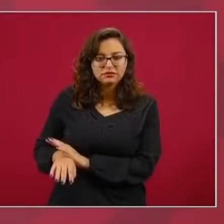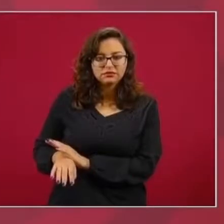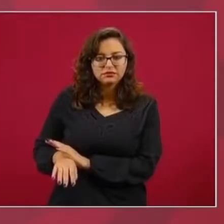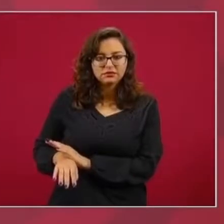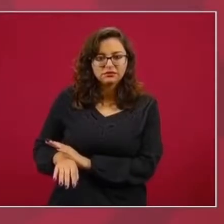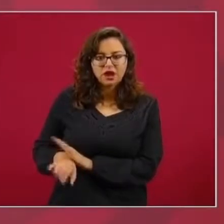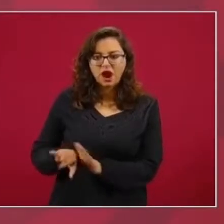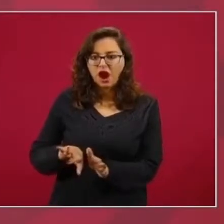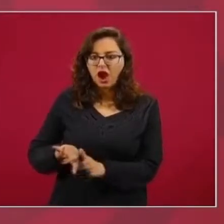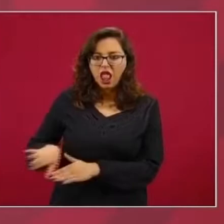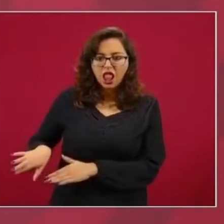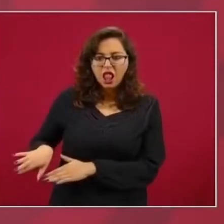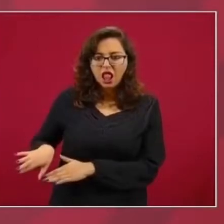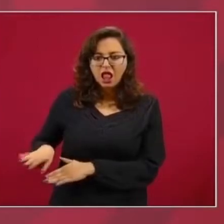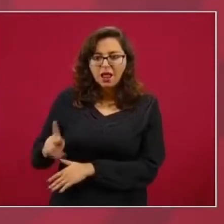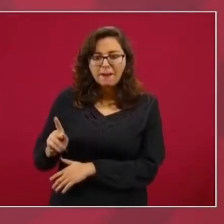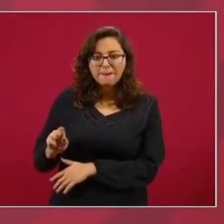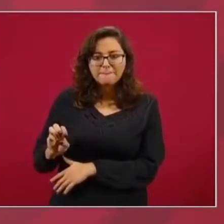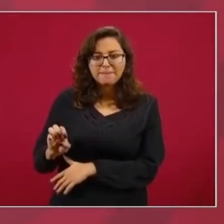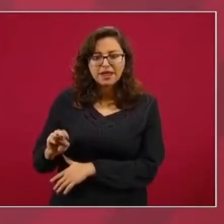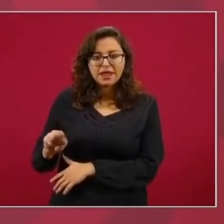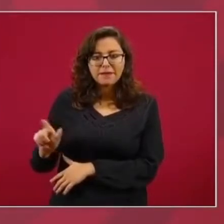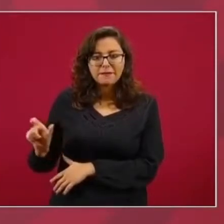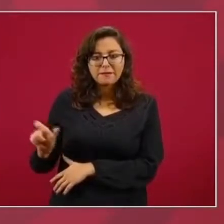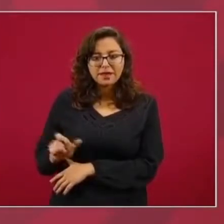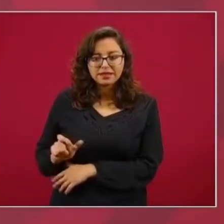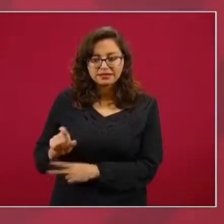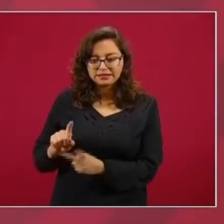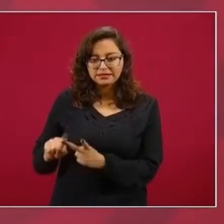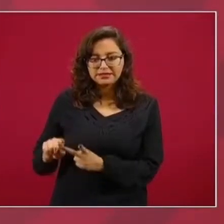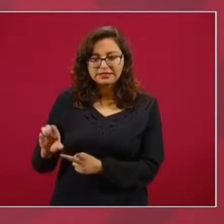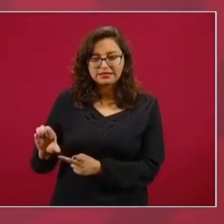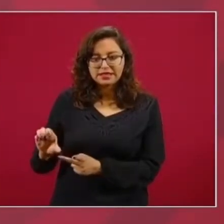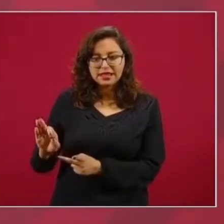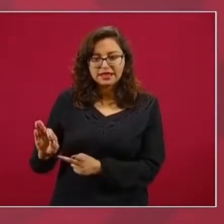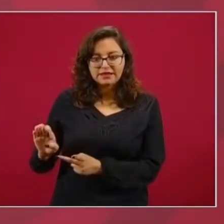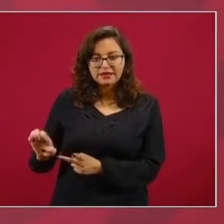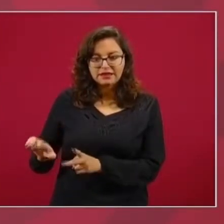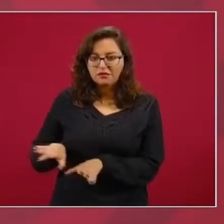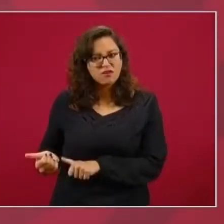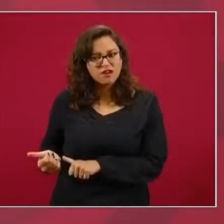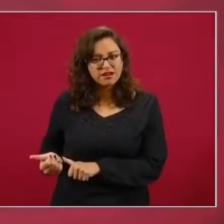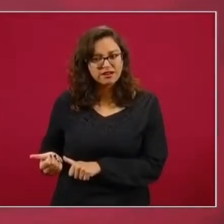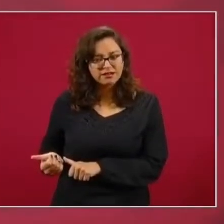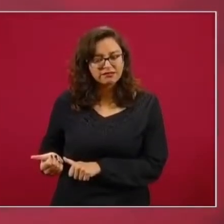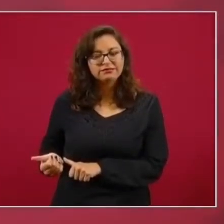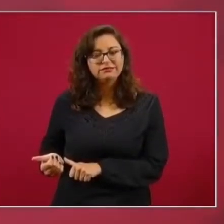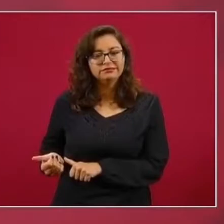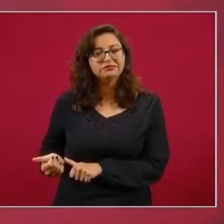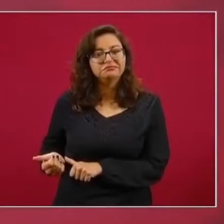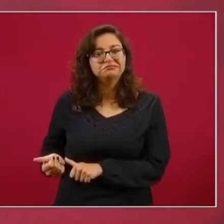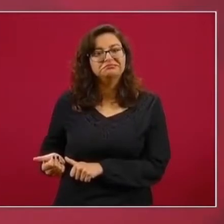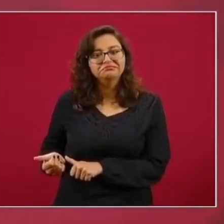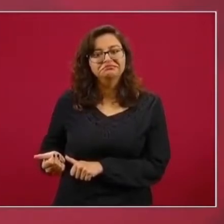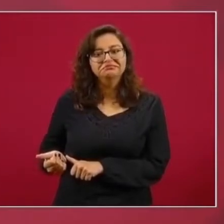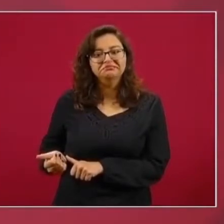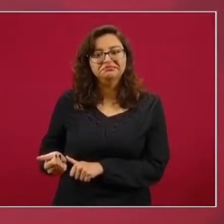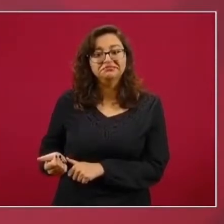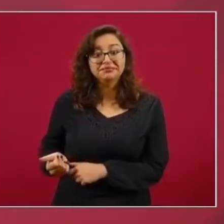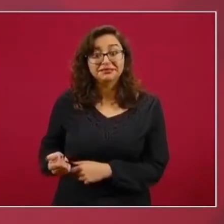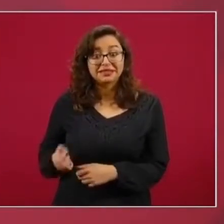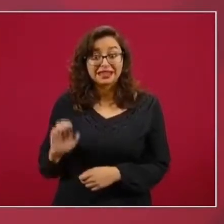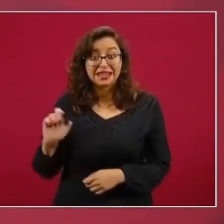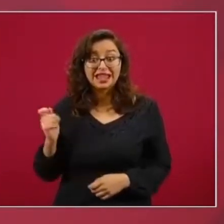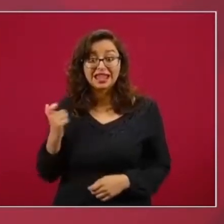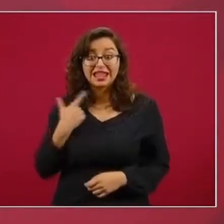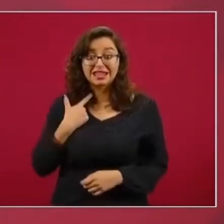destruir, acabar con Pemex y con la Comisión Federal de Electricidad. Eso era el